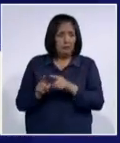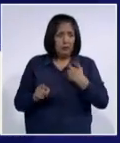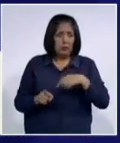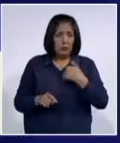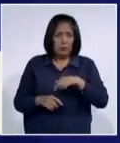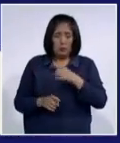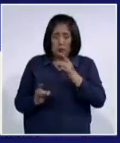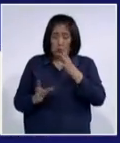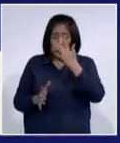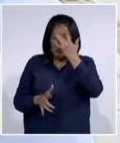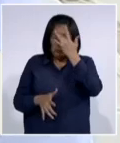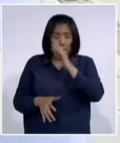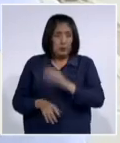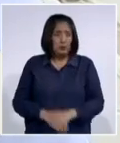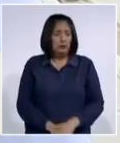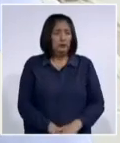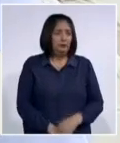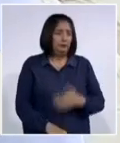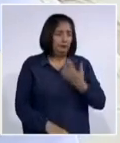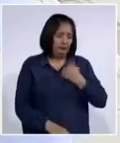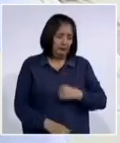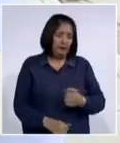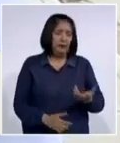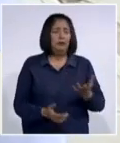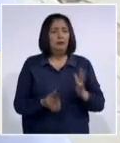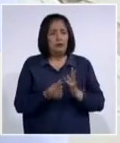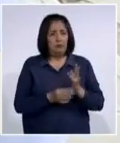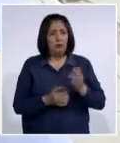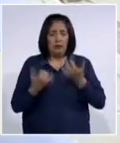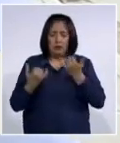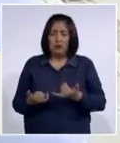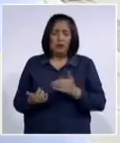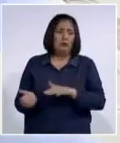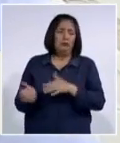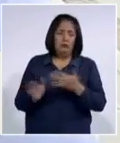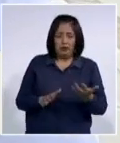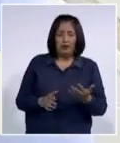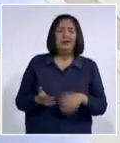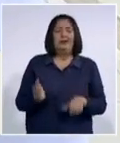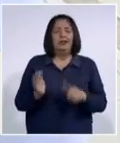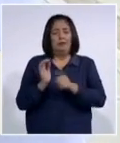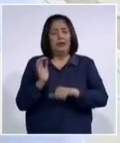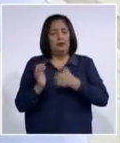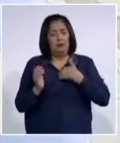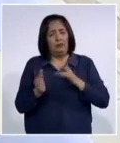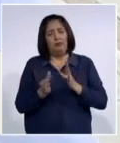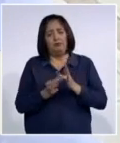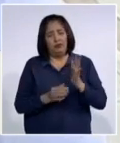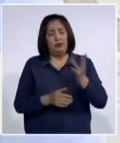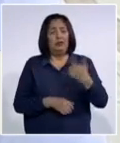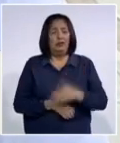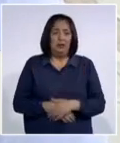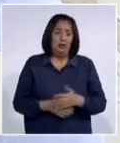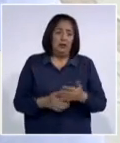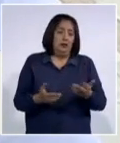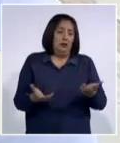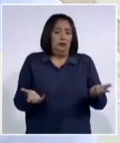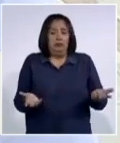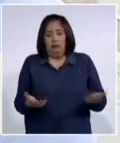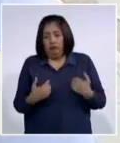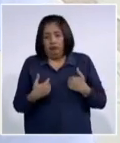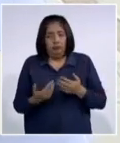encuentra grave. Señora con mi hijo, y hoy fallece su hermano y mi señora. Entonces son cosas que